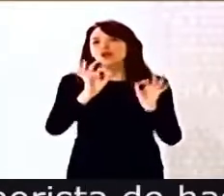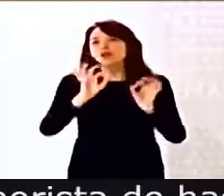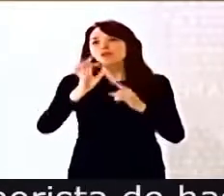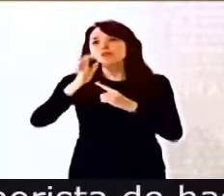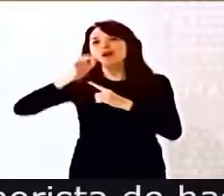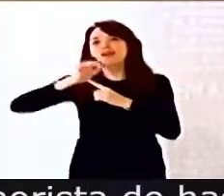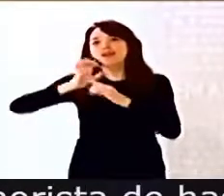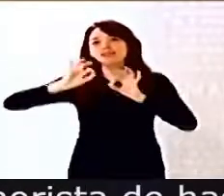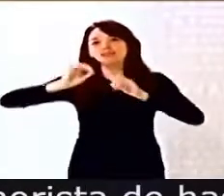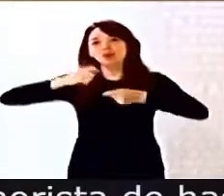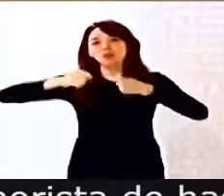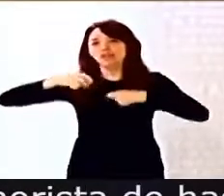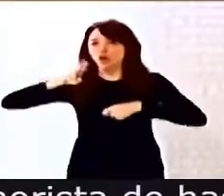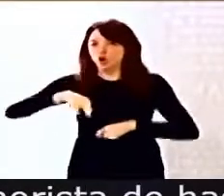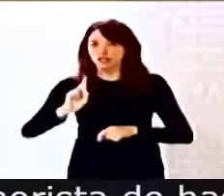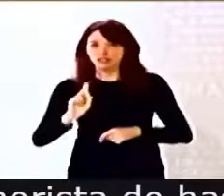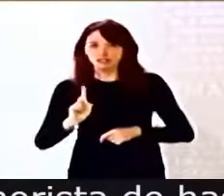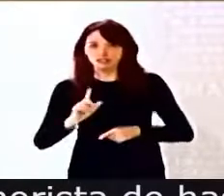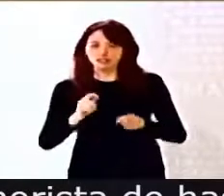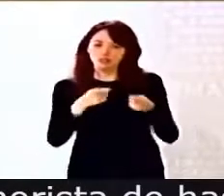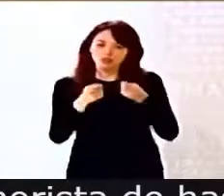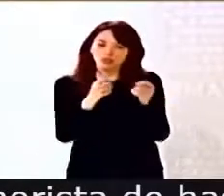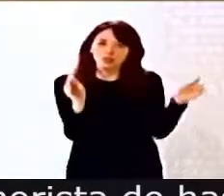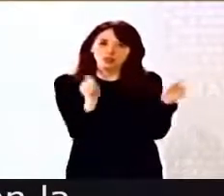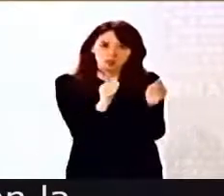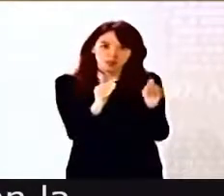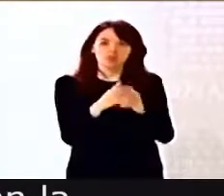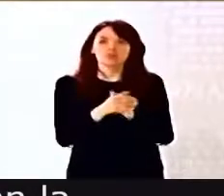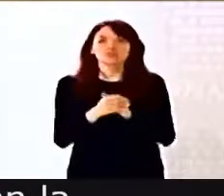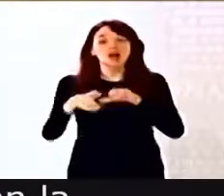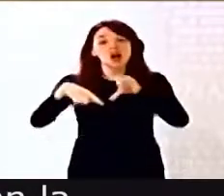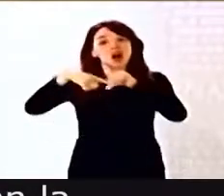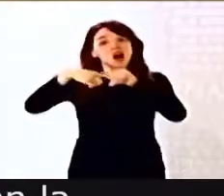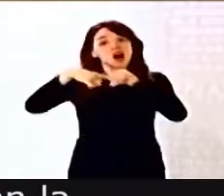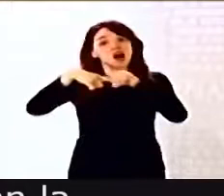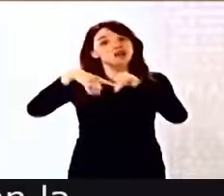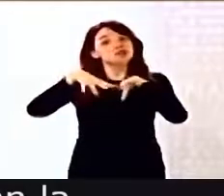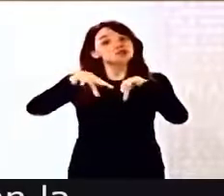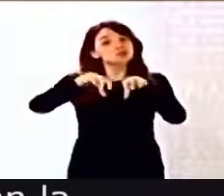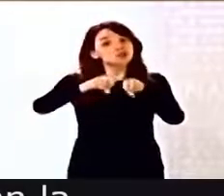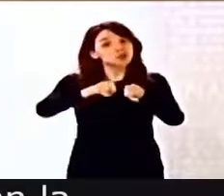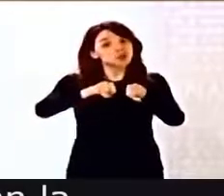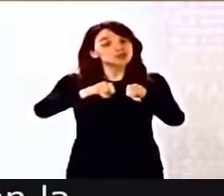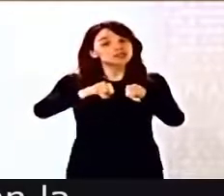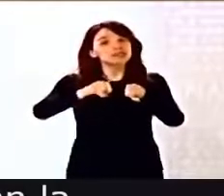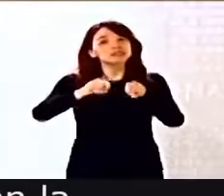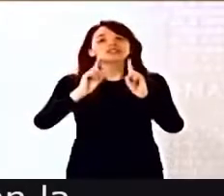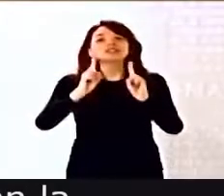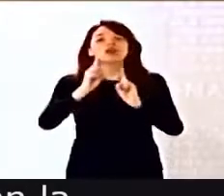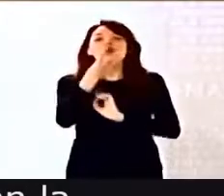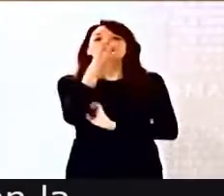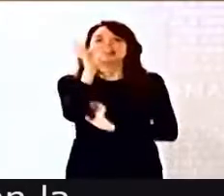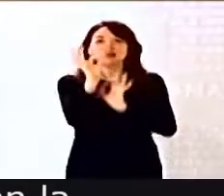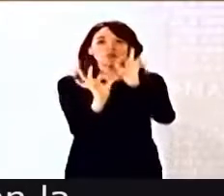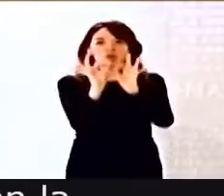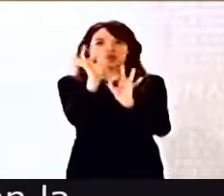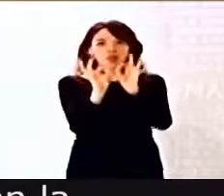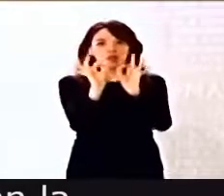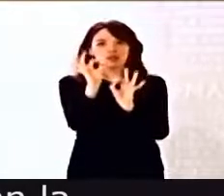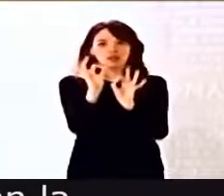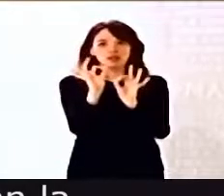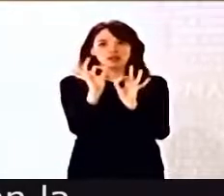El aforo estará limitado al 30% y